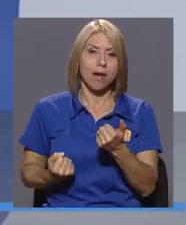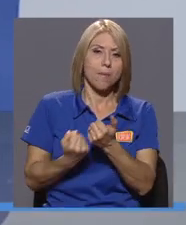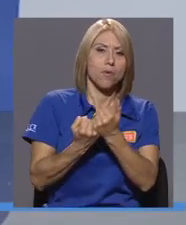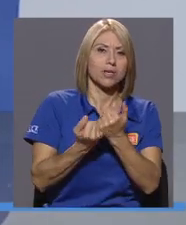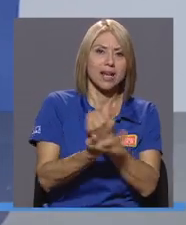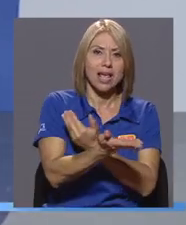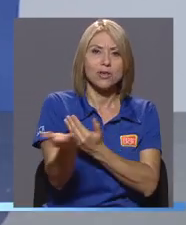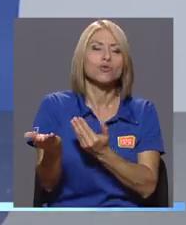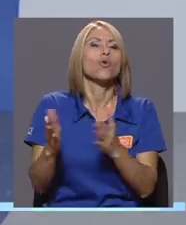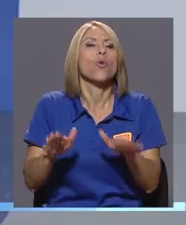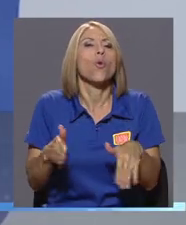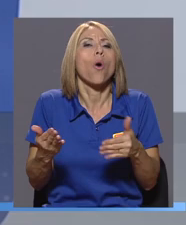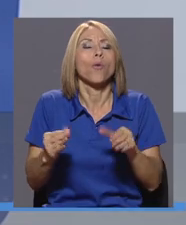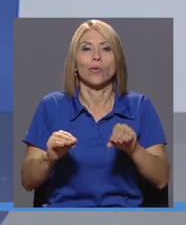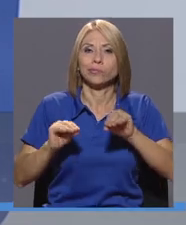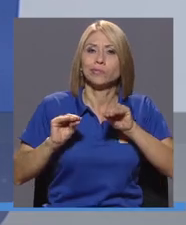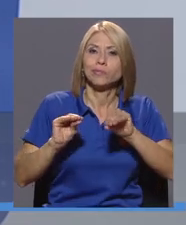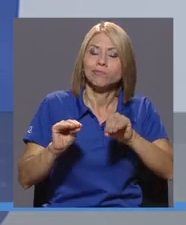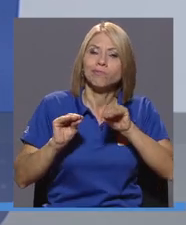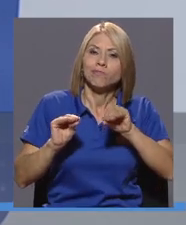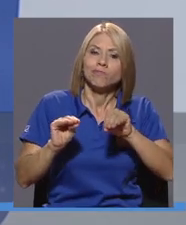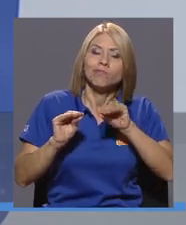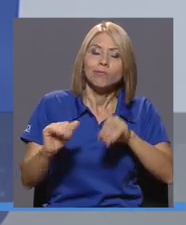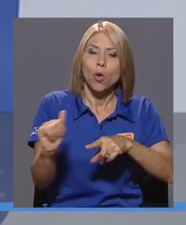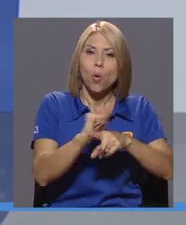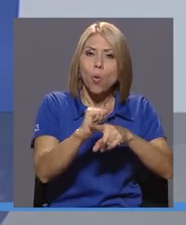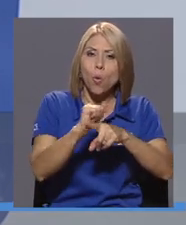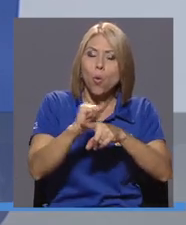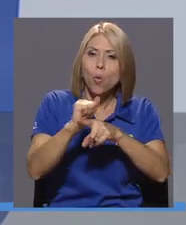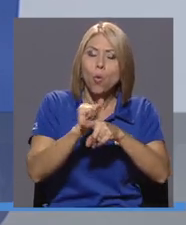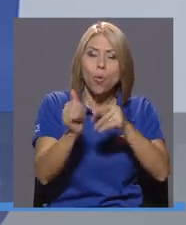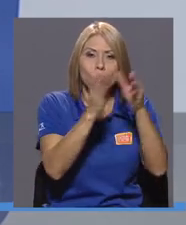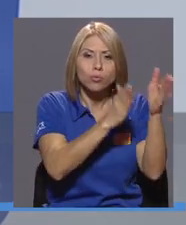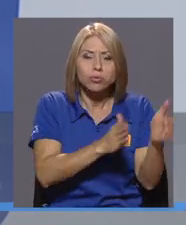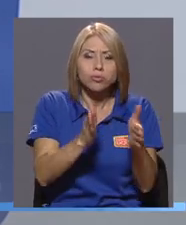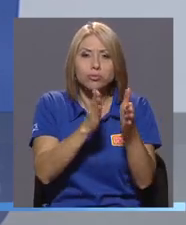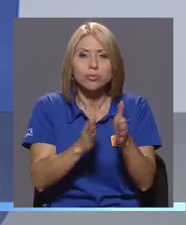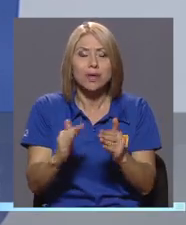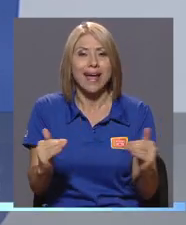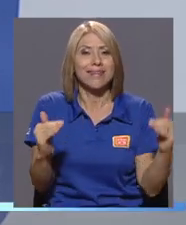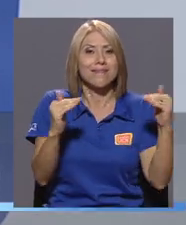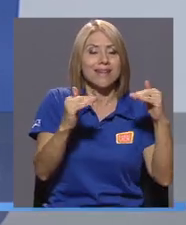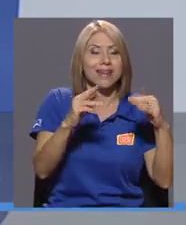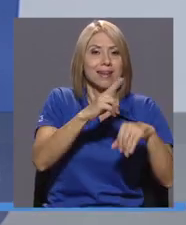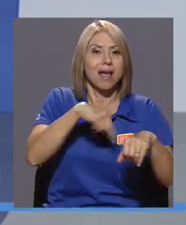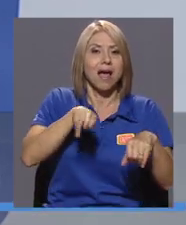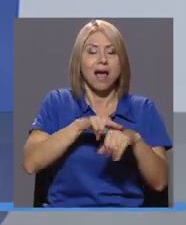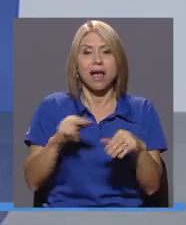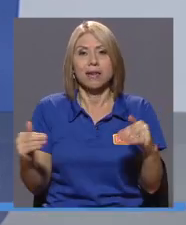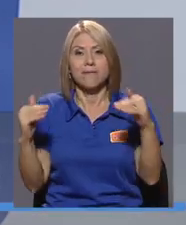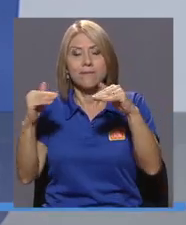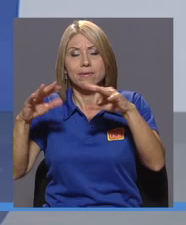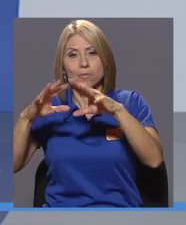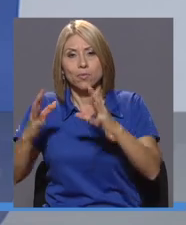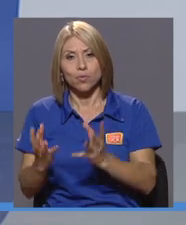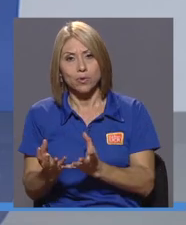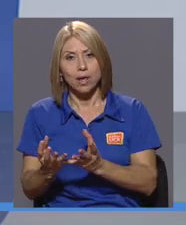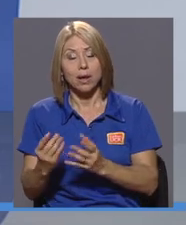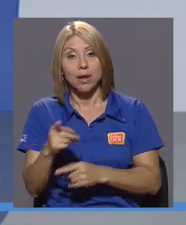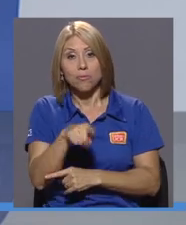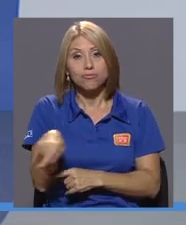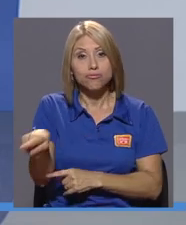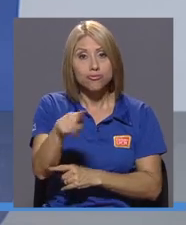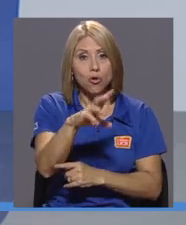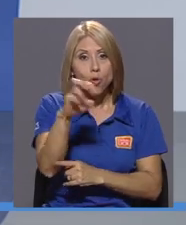dándoles formación poniendo las buenas prácticas que existen a nivel mundial y a nivel nacional en este tema para que los y las